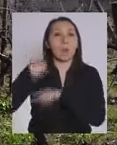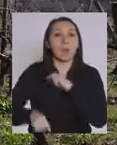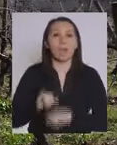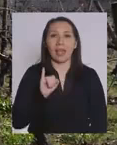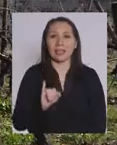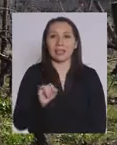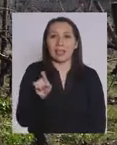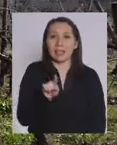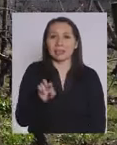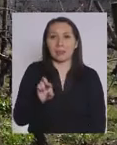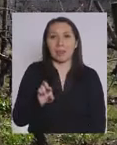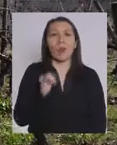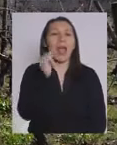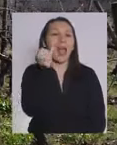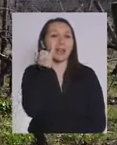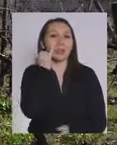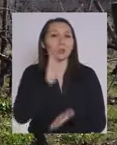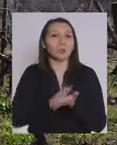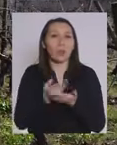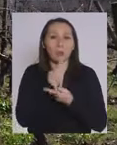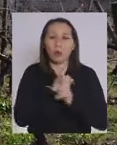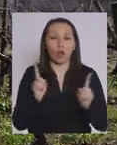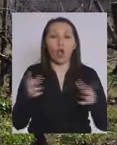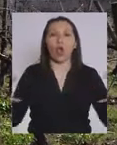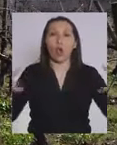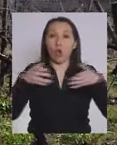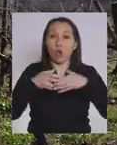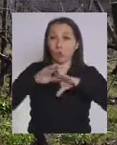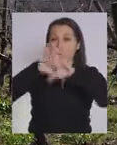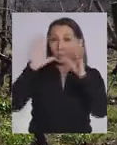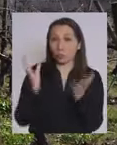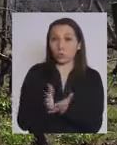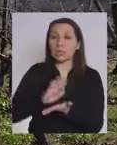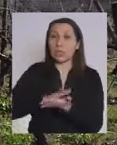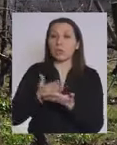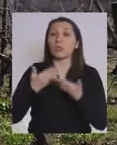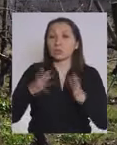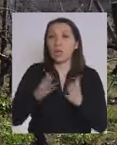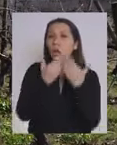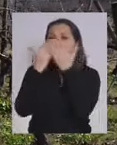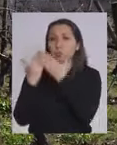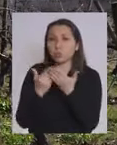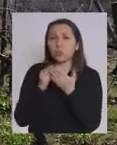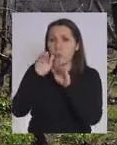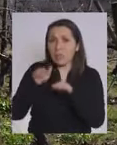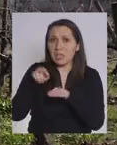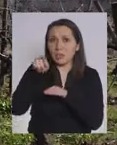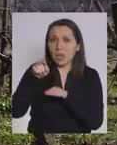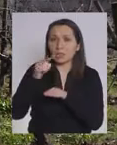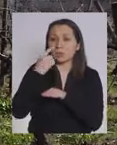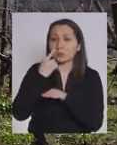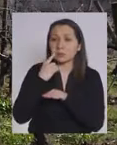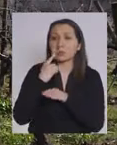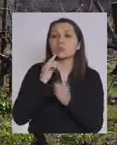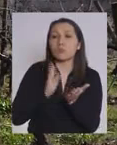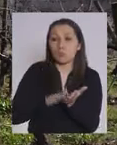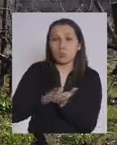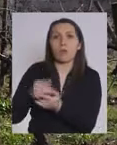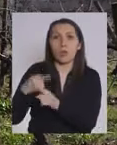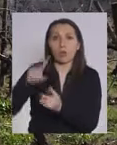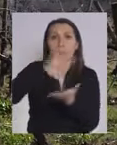corresponde a él y sp la organización mundial de la salud ha estudiado esta técnica y como usted dice está comprobada y